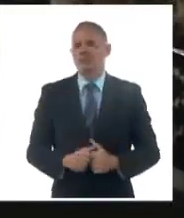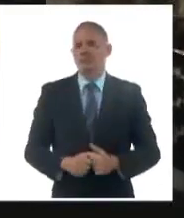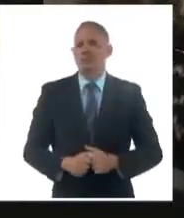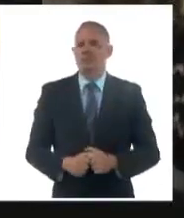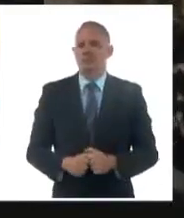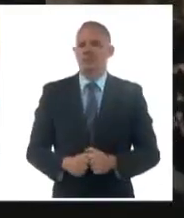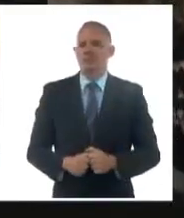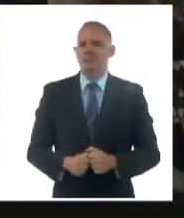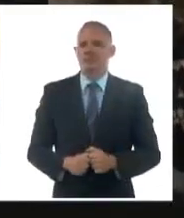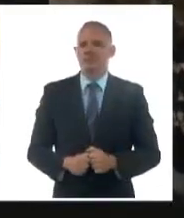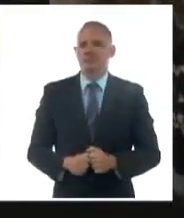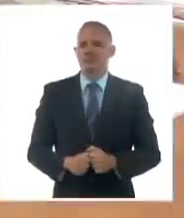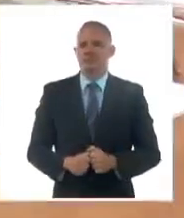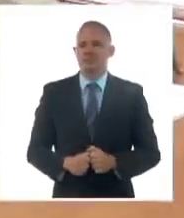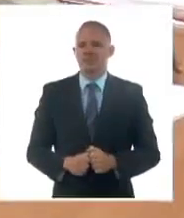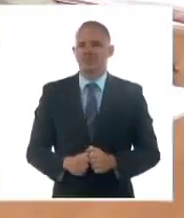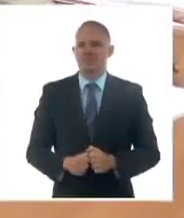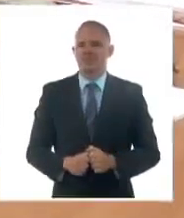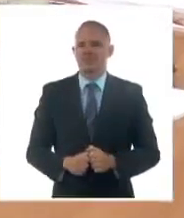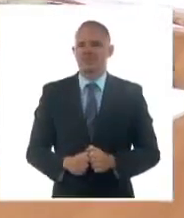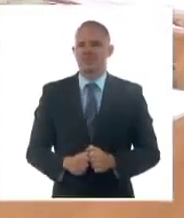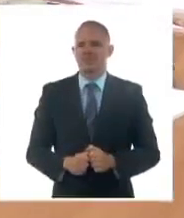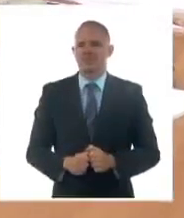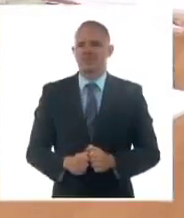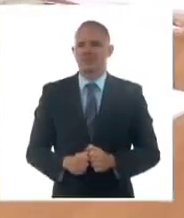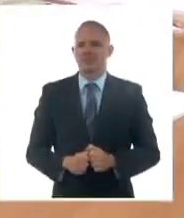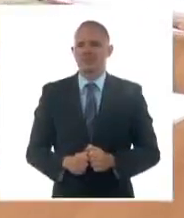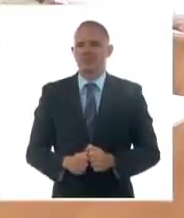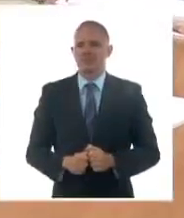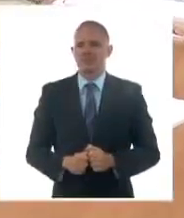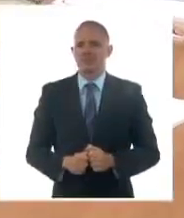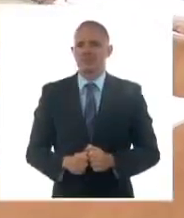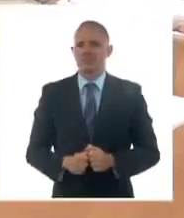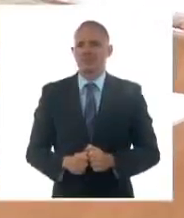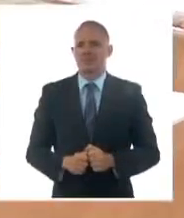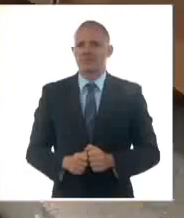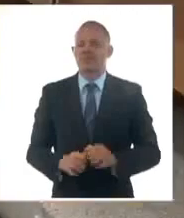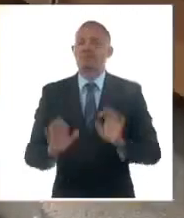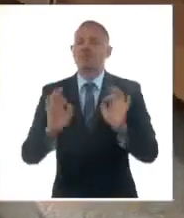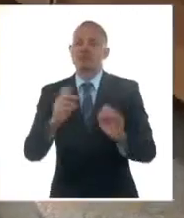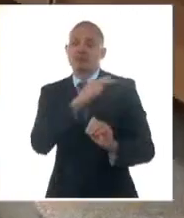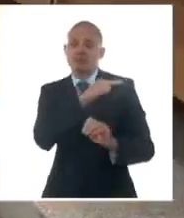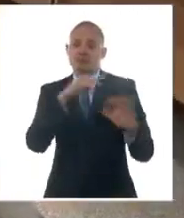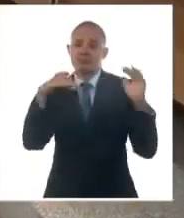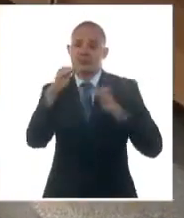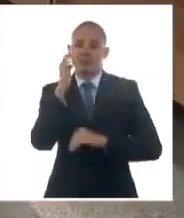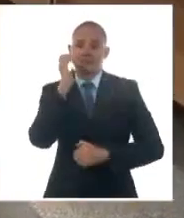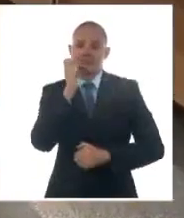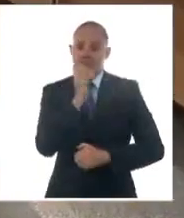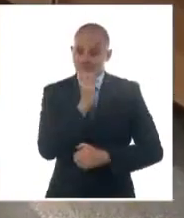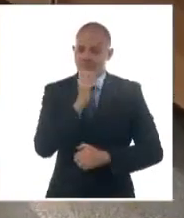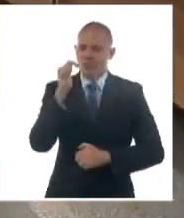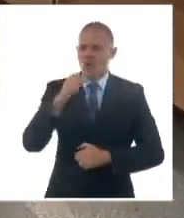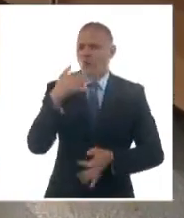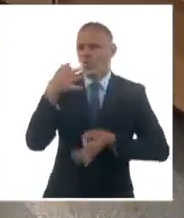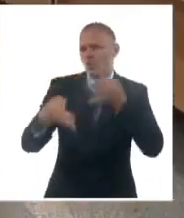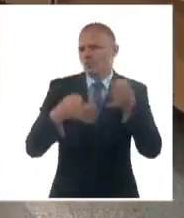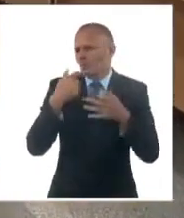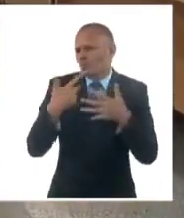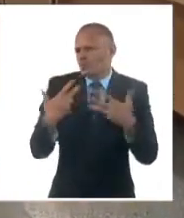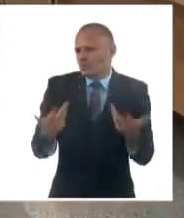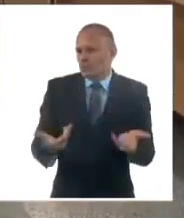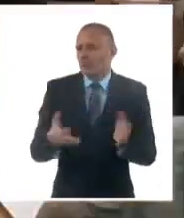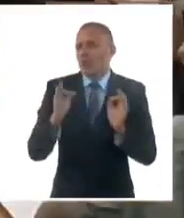Sobre el contexto y las prioridades del gobierno cubano, conversó el miembro del Buró Político y primer ministro de la República, Manuel Marrero Cruz,